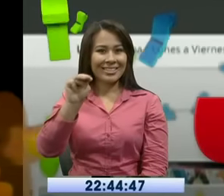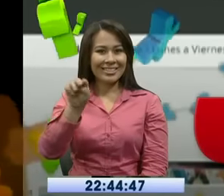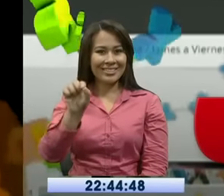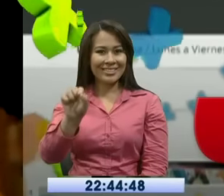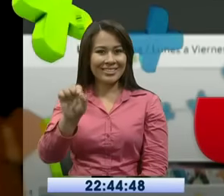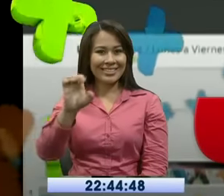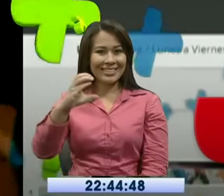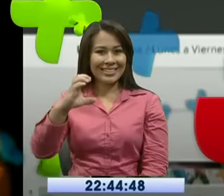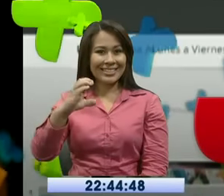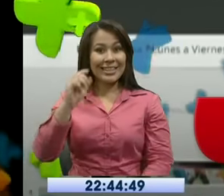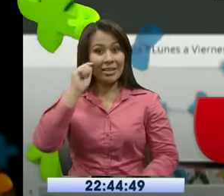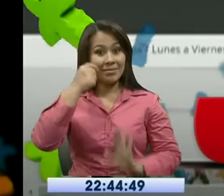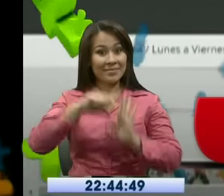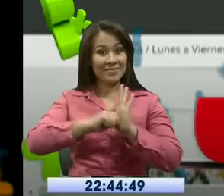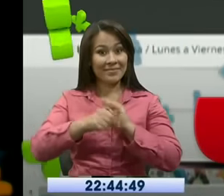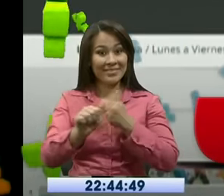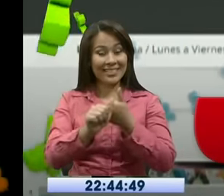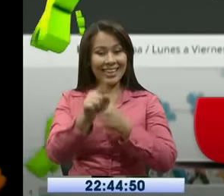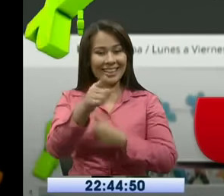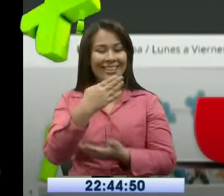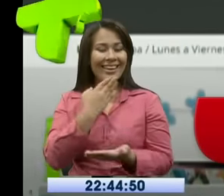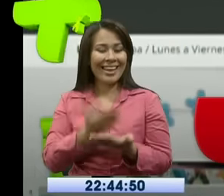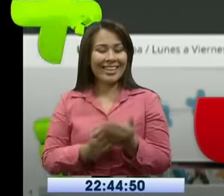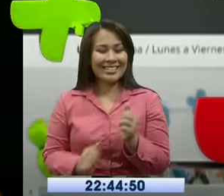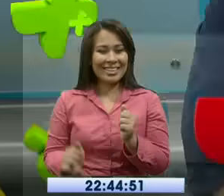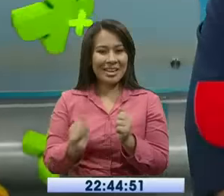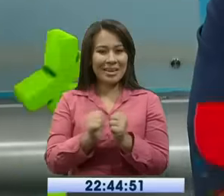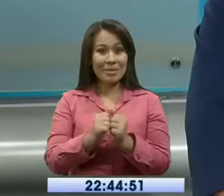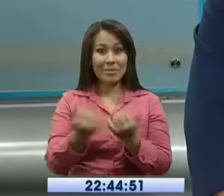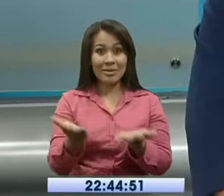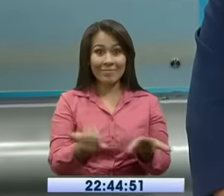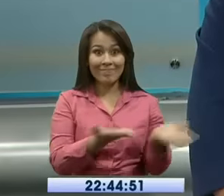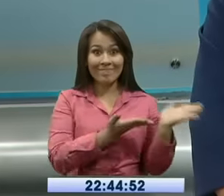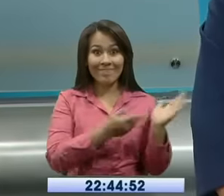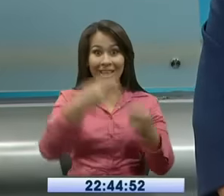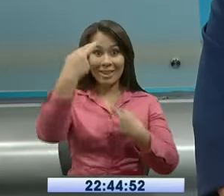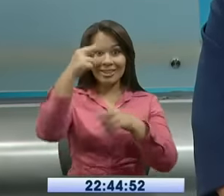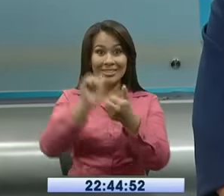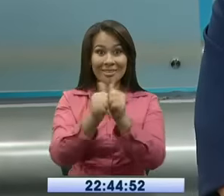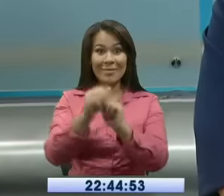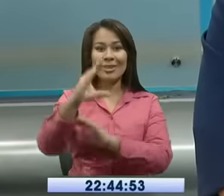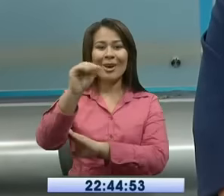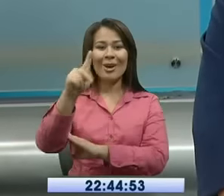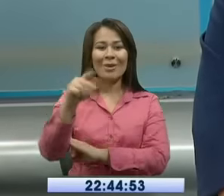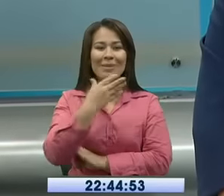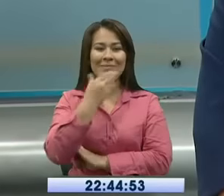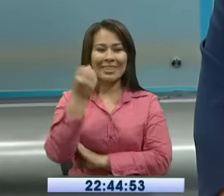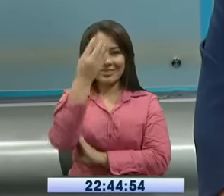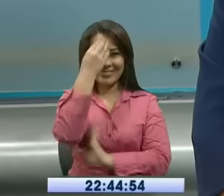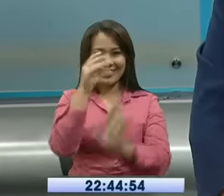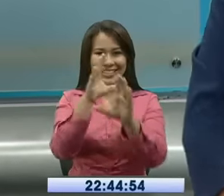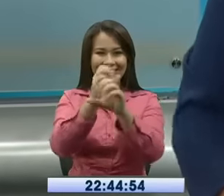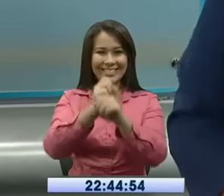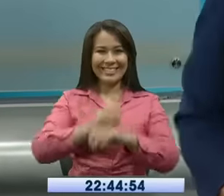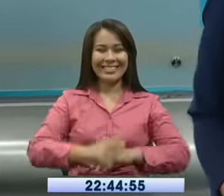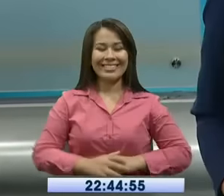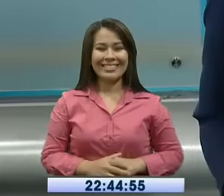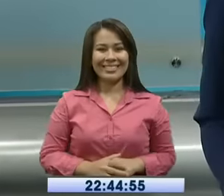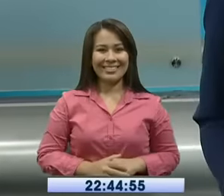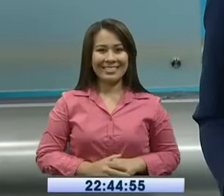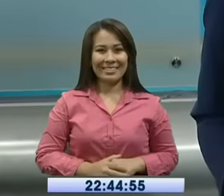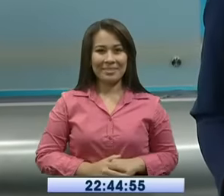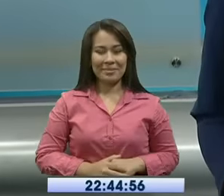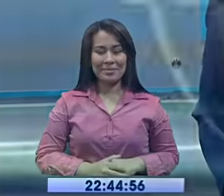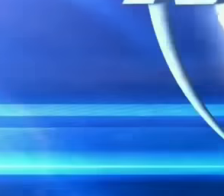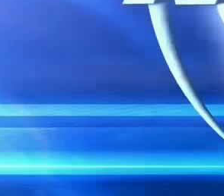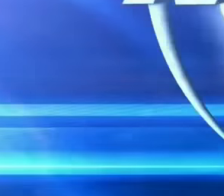www.rts.com.es. RTS está más cerca de ti. Gracias por acompañarnos. Lo que sigue, el mejor programa deportivo del país, Copa. Buenas noches.